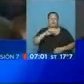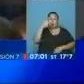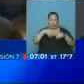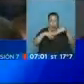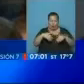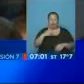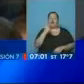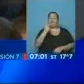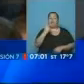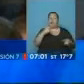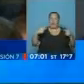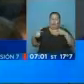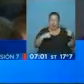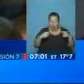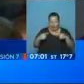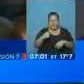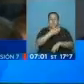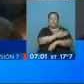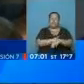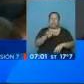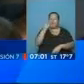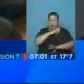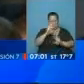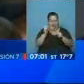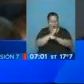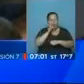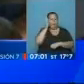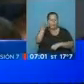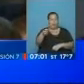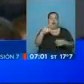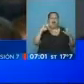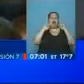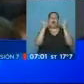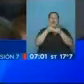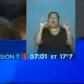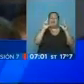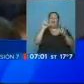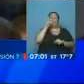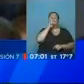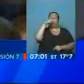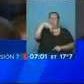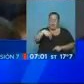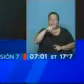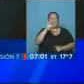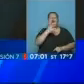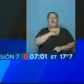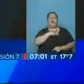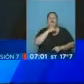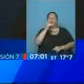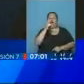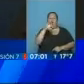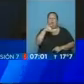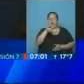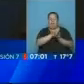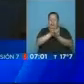balota ya habrá dos debates. Scioli y Macri confirmaron que asistirán a los estudios del canal TN y a la Facultad de Derecho de la UBA de